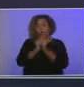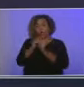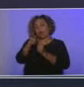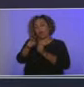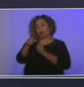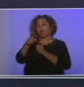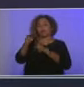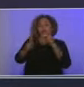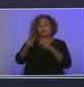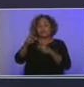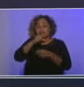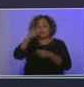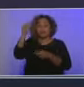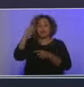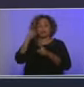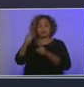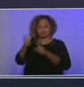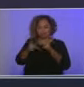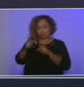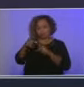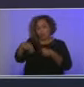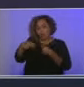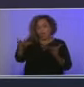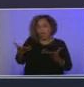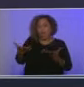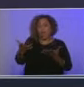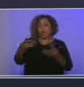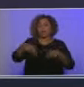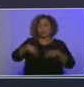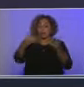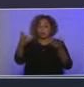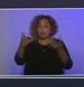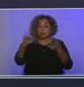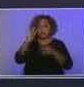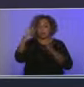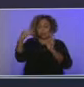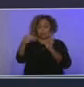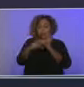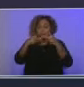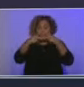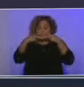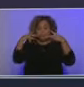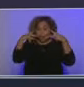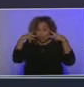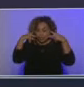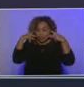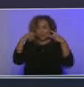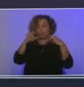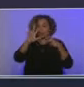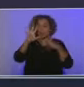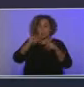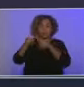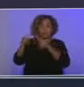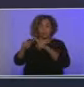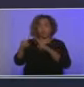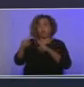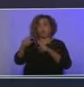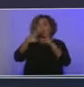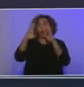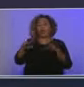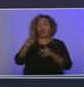al Envejeciente Víctima del Crimen, se han dado a la tarea de distribuir 17.000 mascarillas en 35 hogares sustitutos